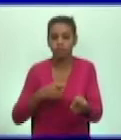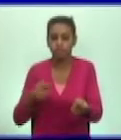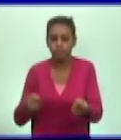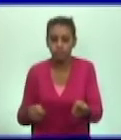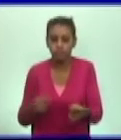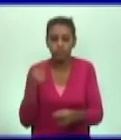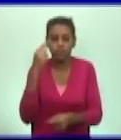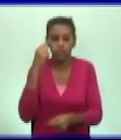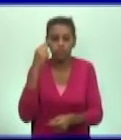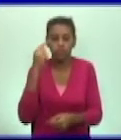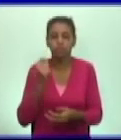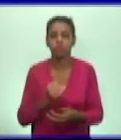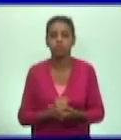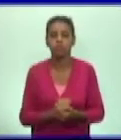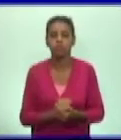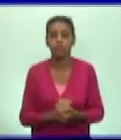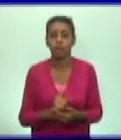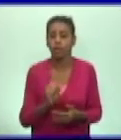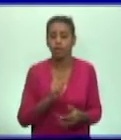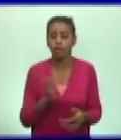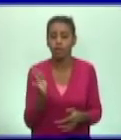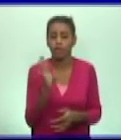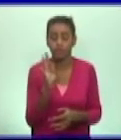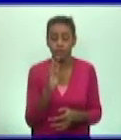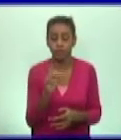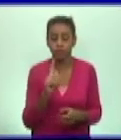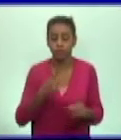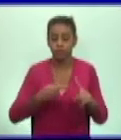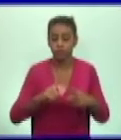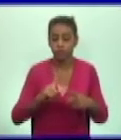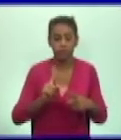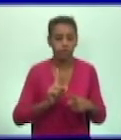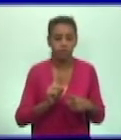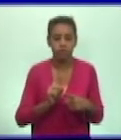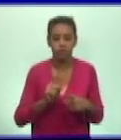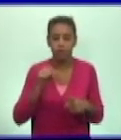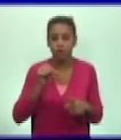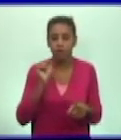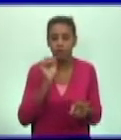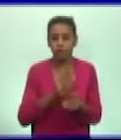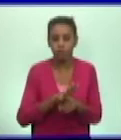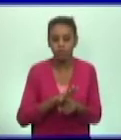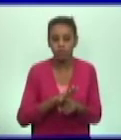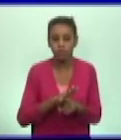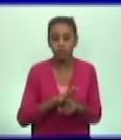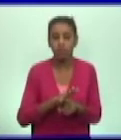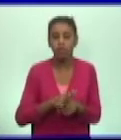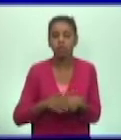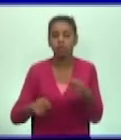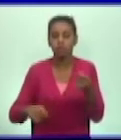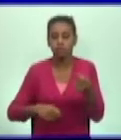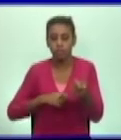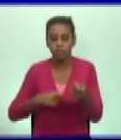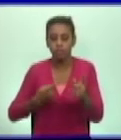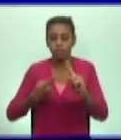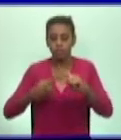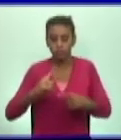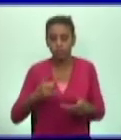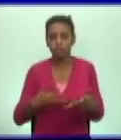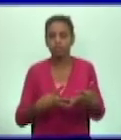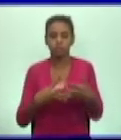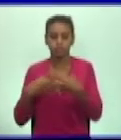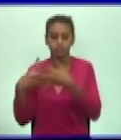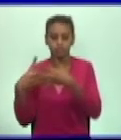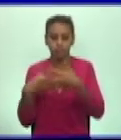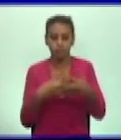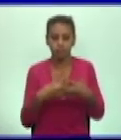Y ya no ahora contra los franceses, ahora va a comenzar una batalla contra el imperialismo yanqui, directamente contra ellos.